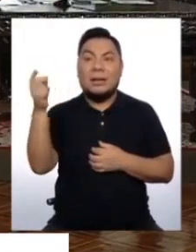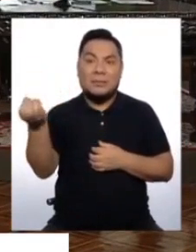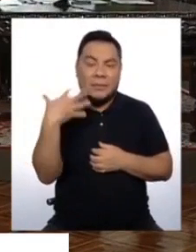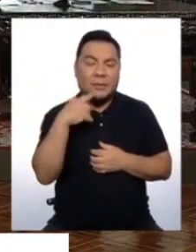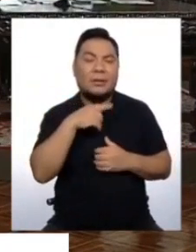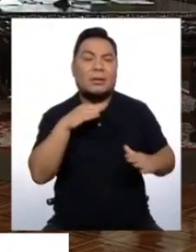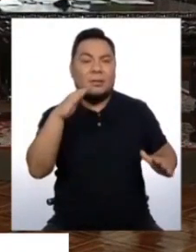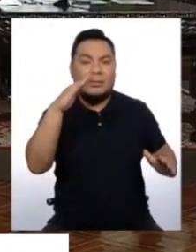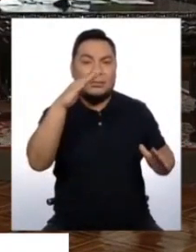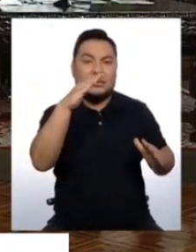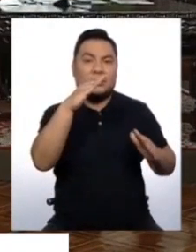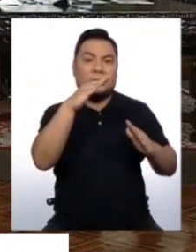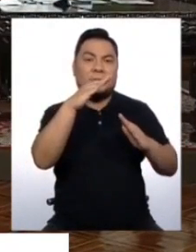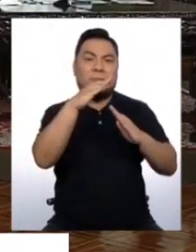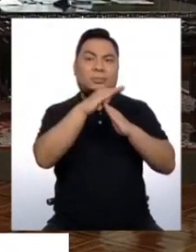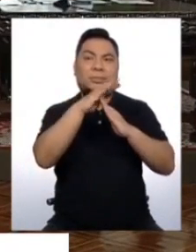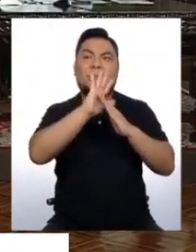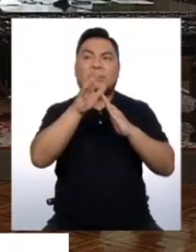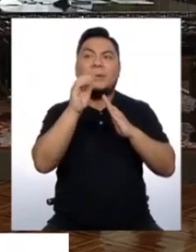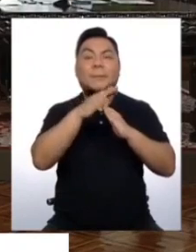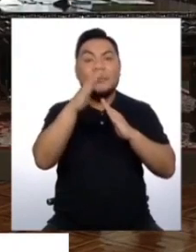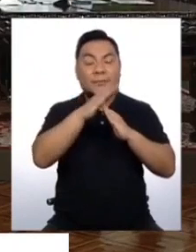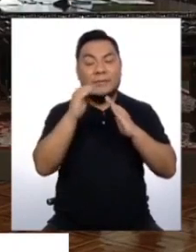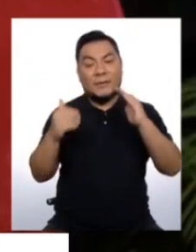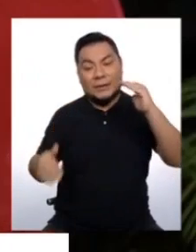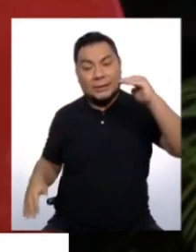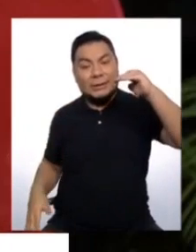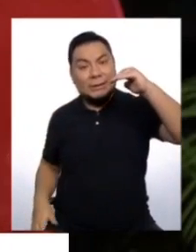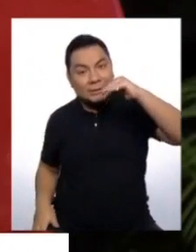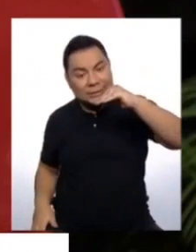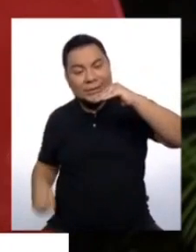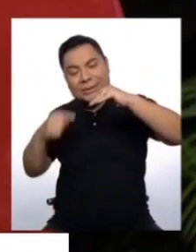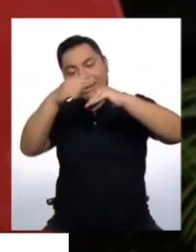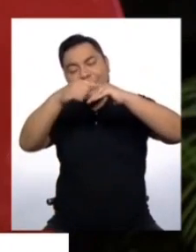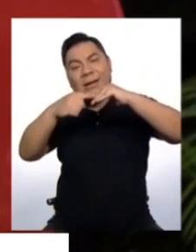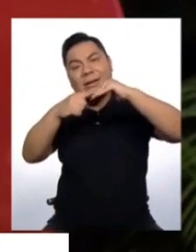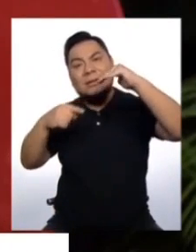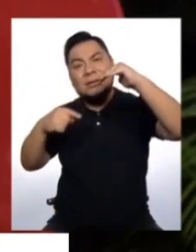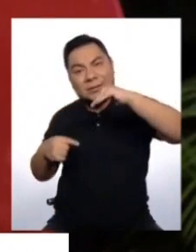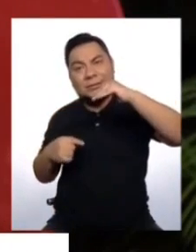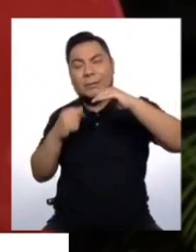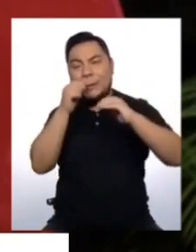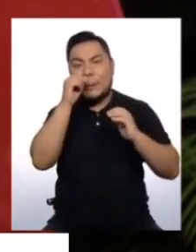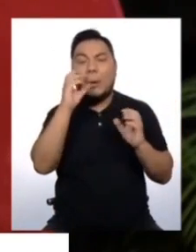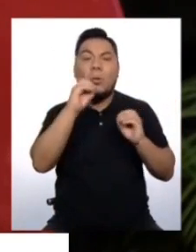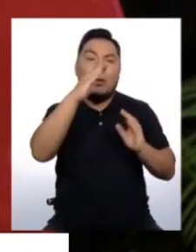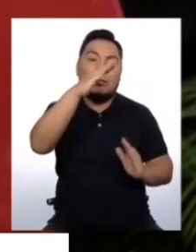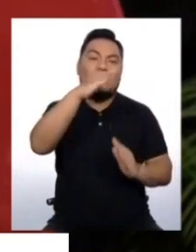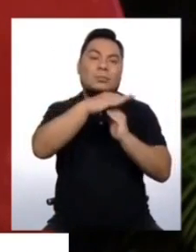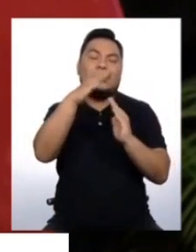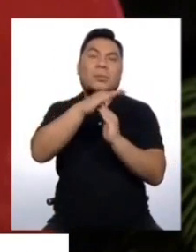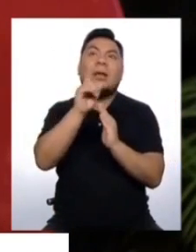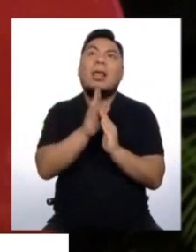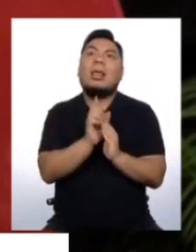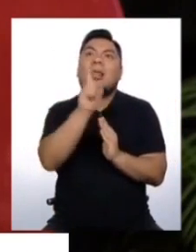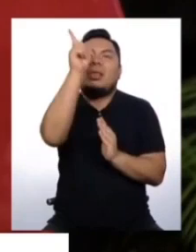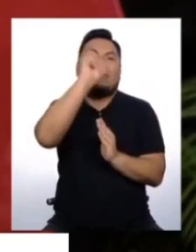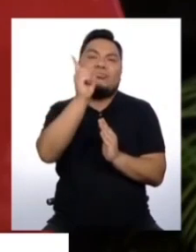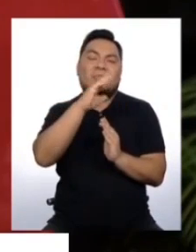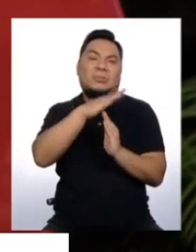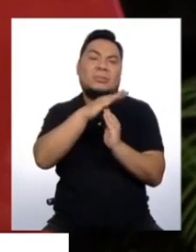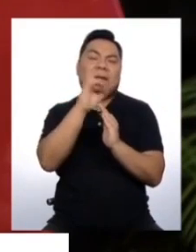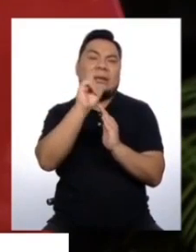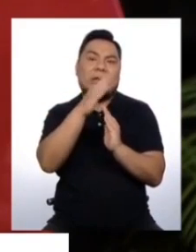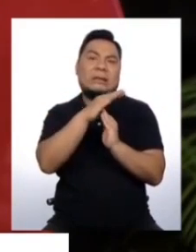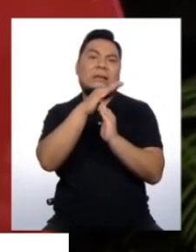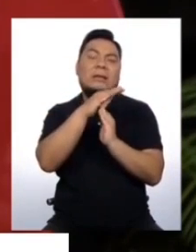que se llega a una meseta. Y estamos en una meseta donde no suben más los casos, pero todavía no disminuyen